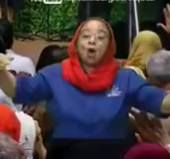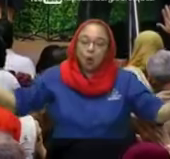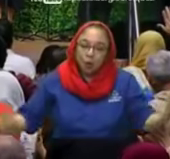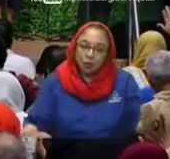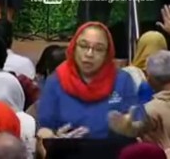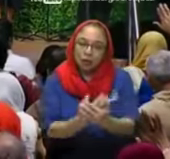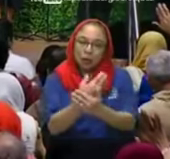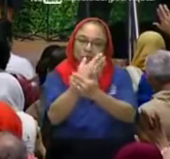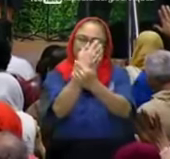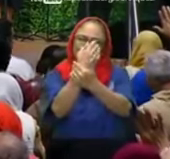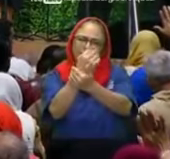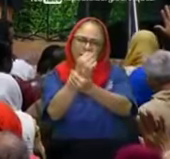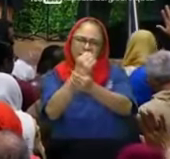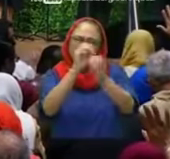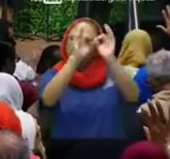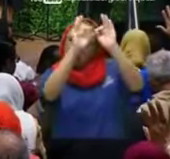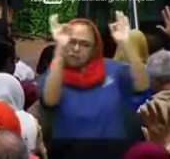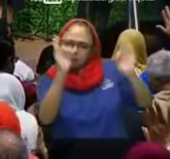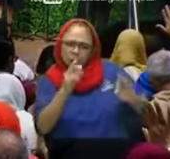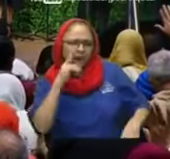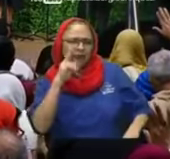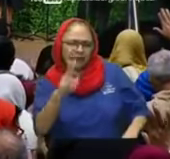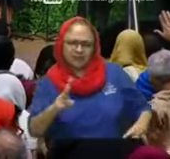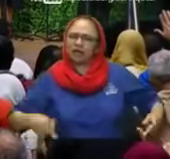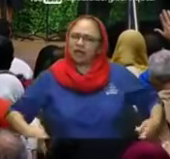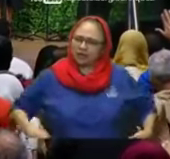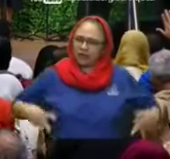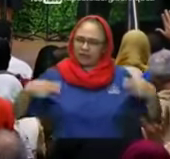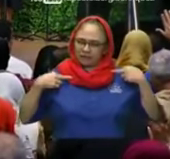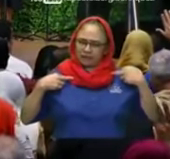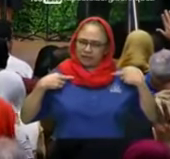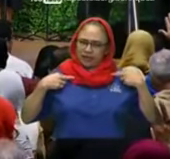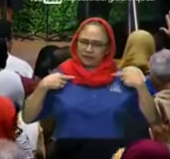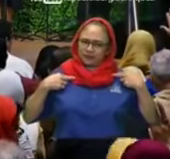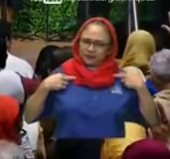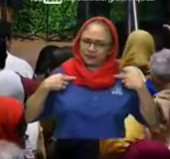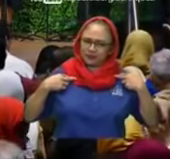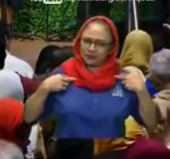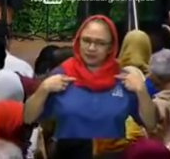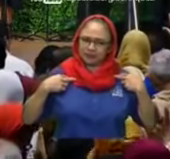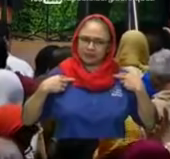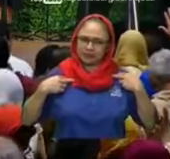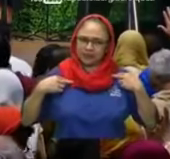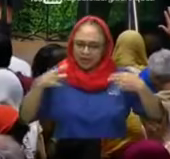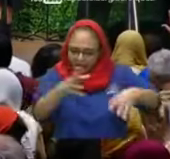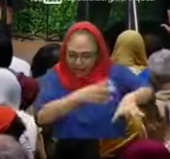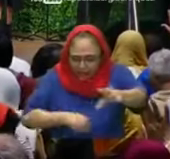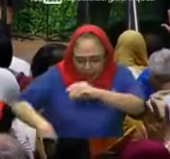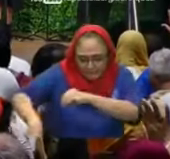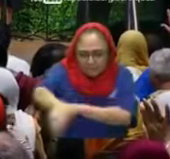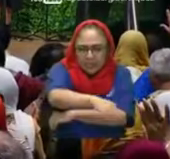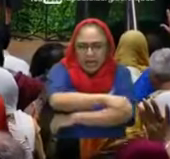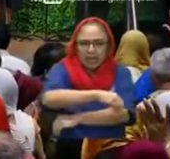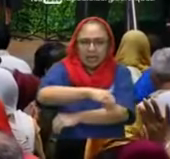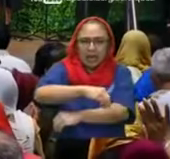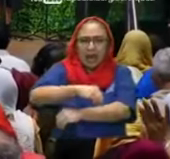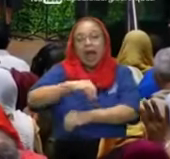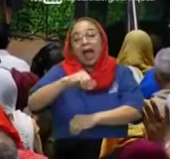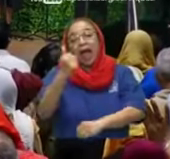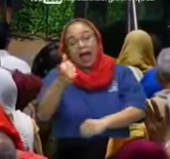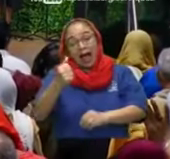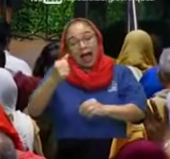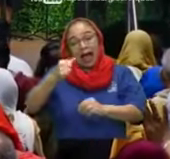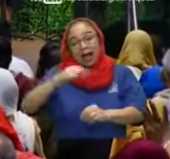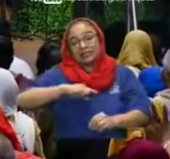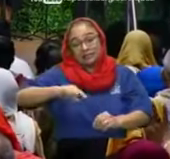Una nueva forma de ver la vida, una nueva forma de percibir su vida, llena de bendiciones,